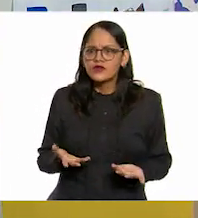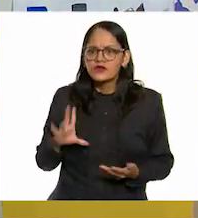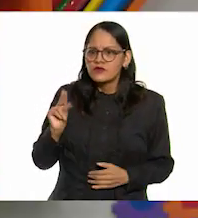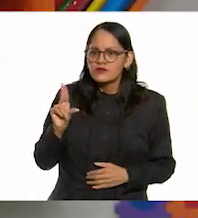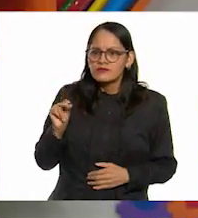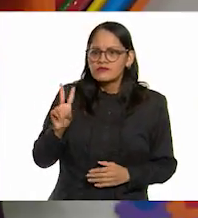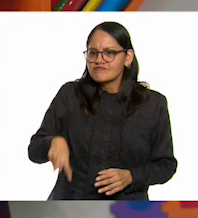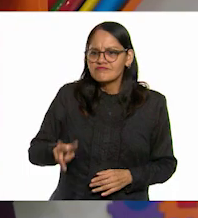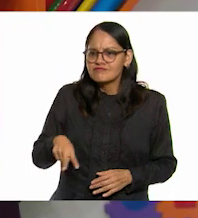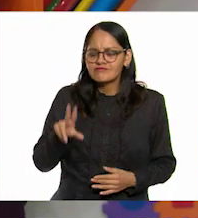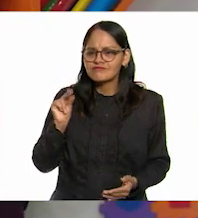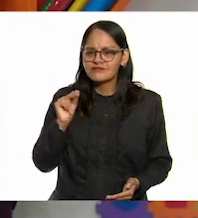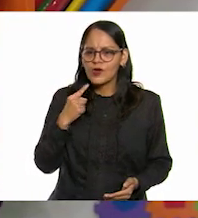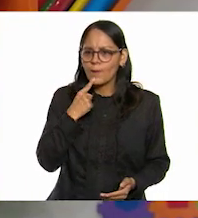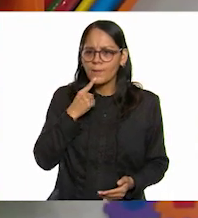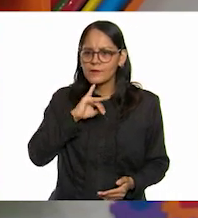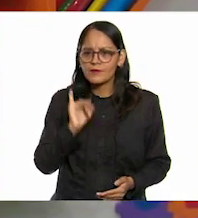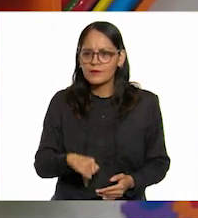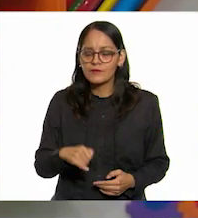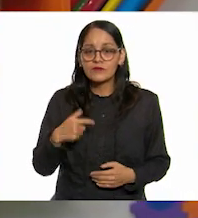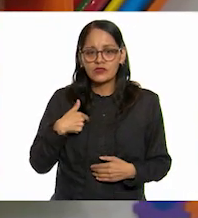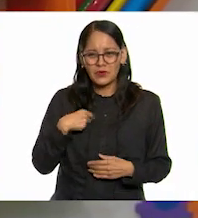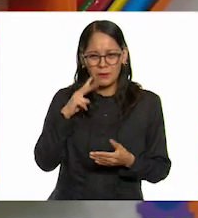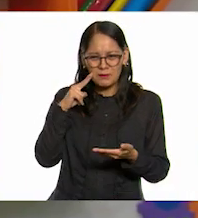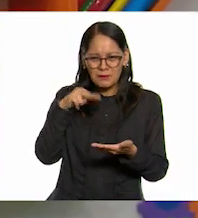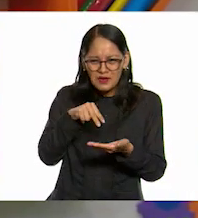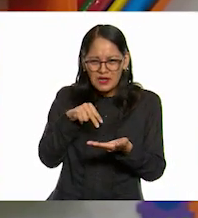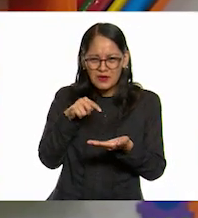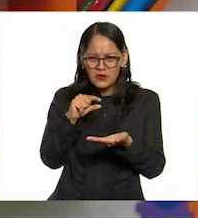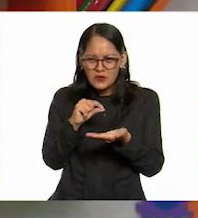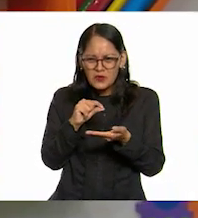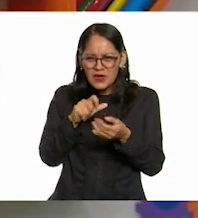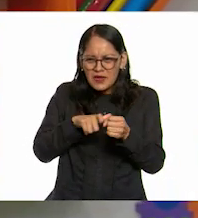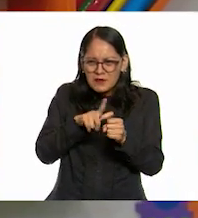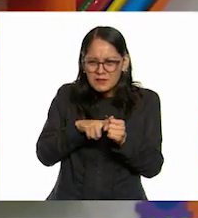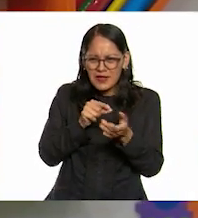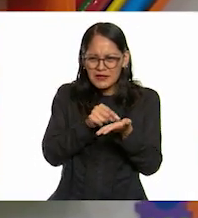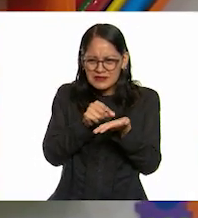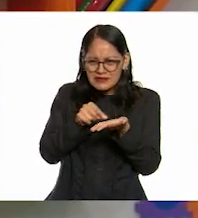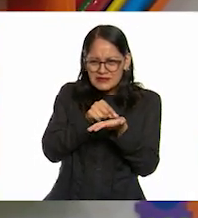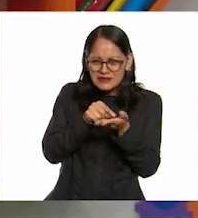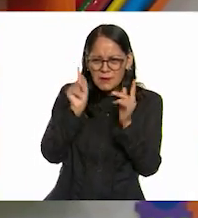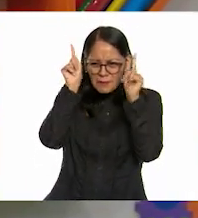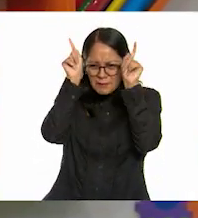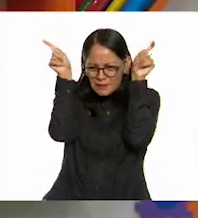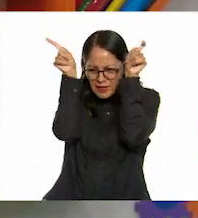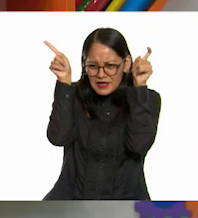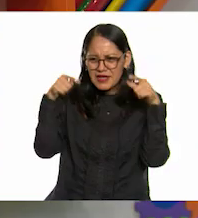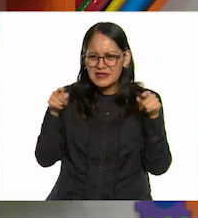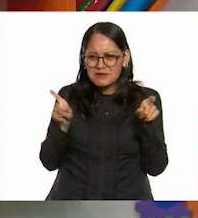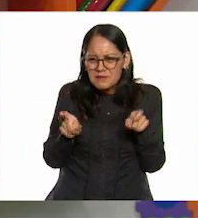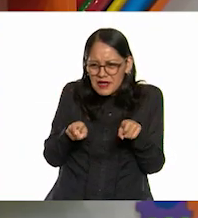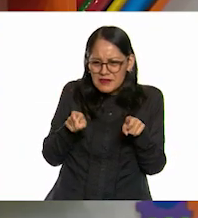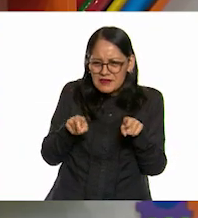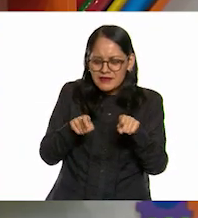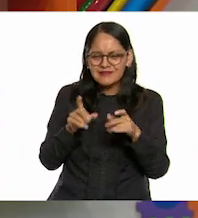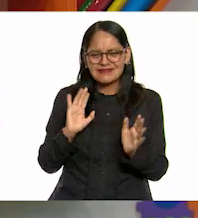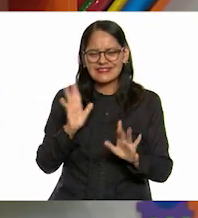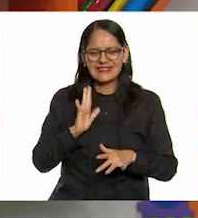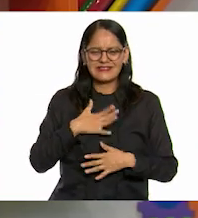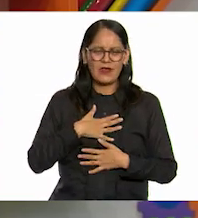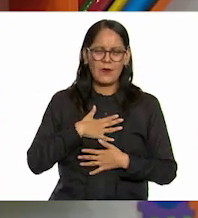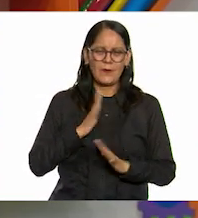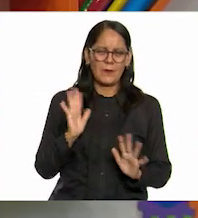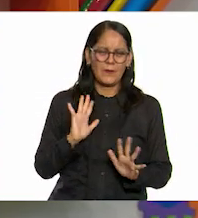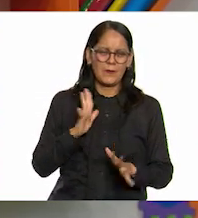la verdad es que no. Yo, es que solo de verlos así, los gusanitos con sus patitas y sus antenas, no, como que no,